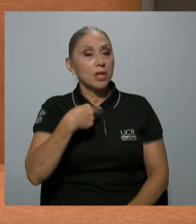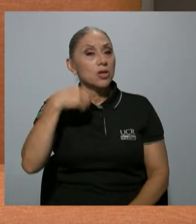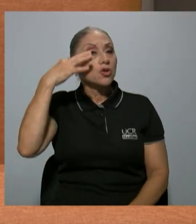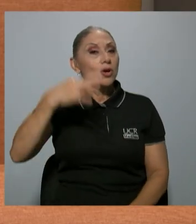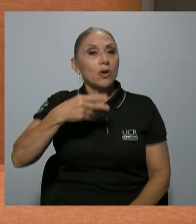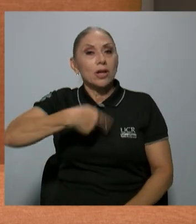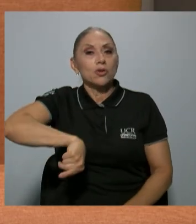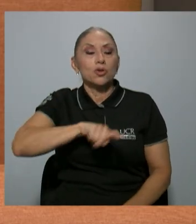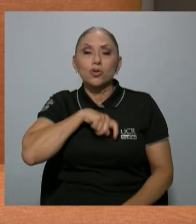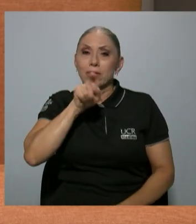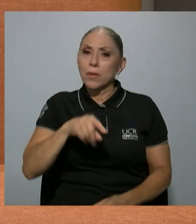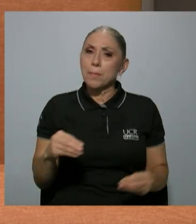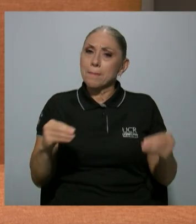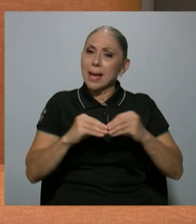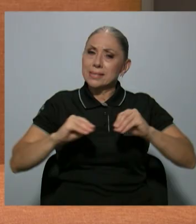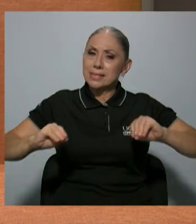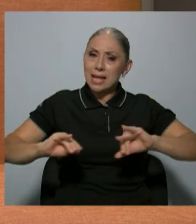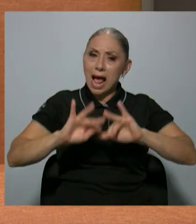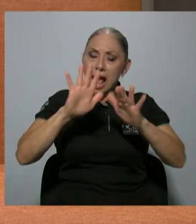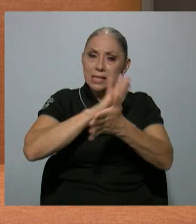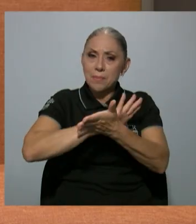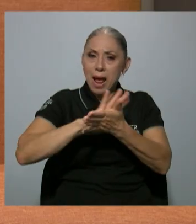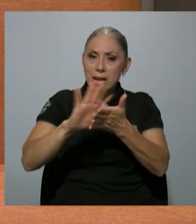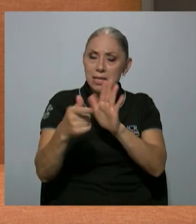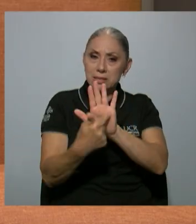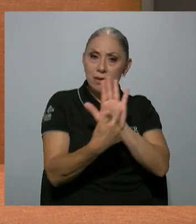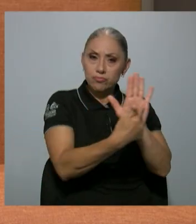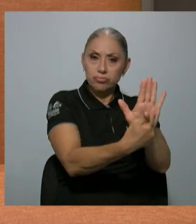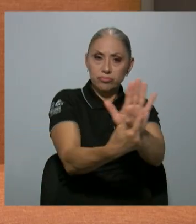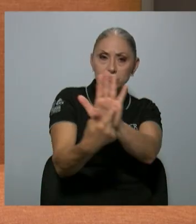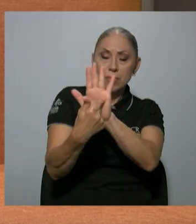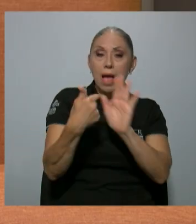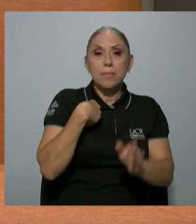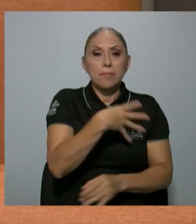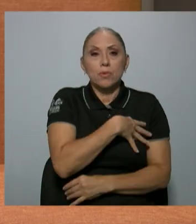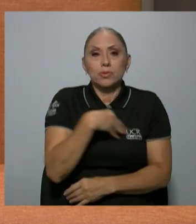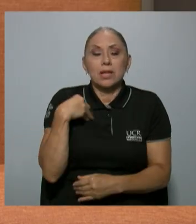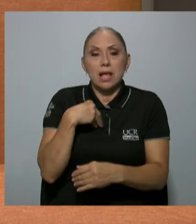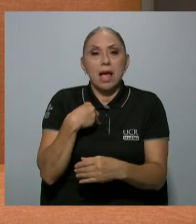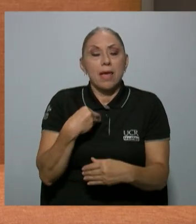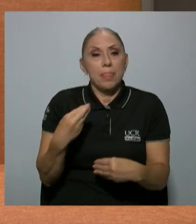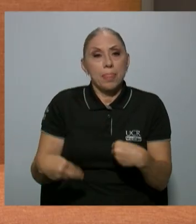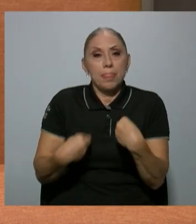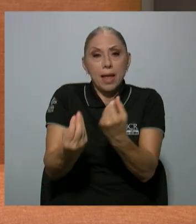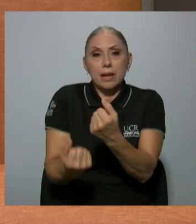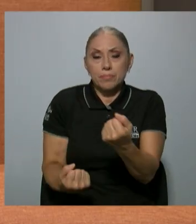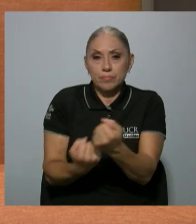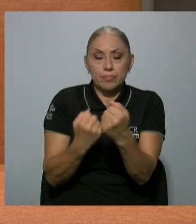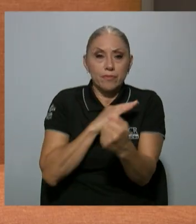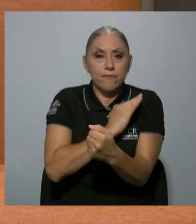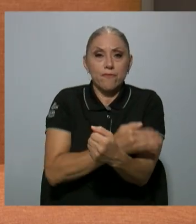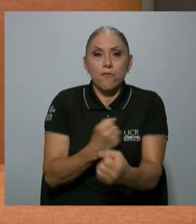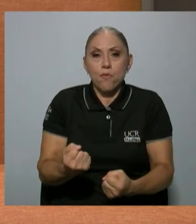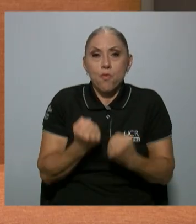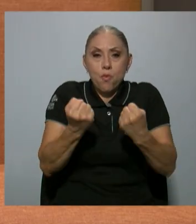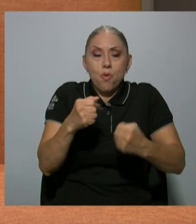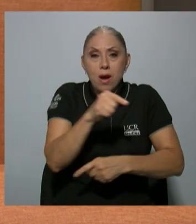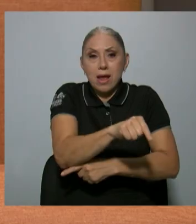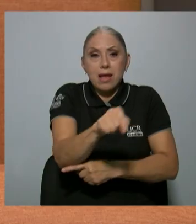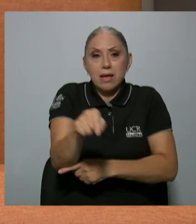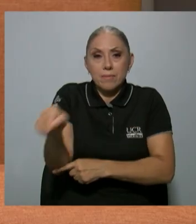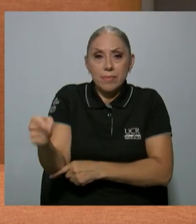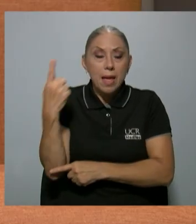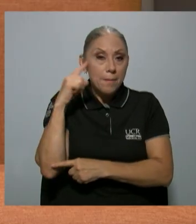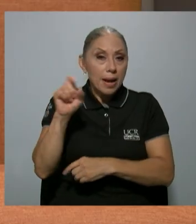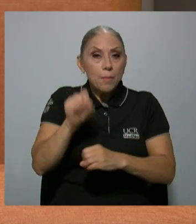una mayor transparencia hacia eso, entonces a mí me gustaría que fortalezcamos también esos mecanismos para poder garantizar que estos lineamientos